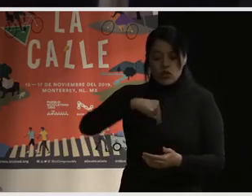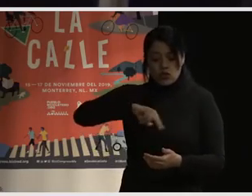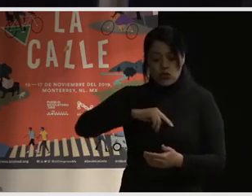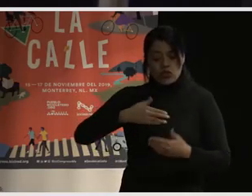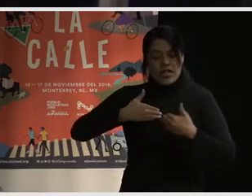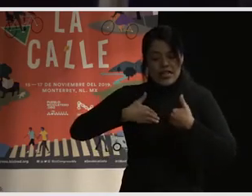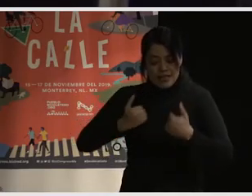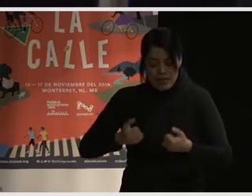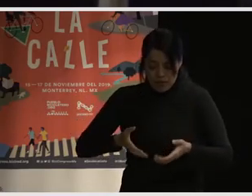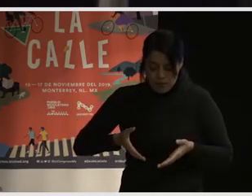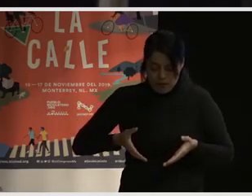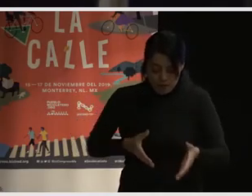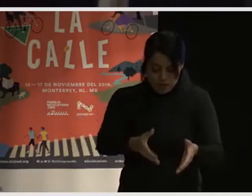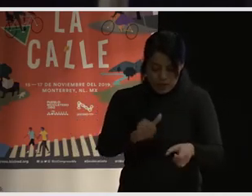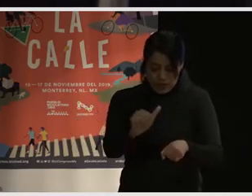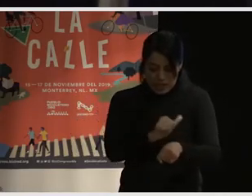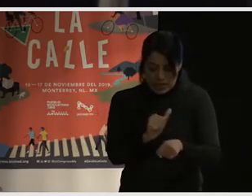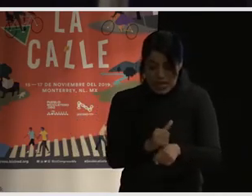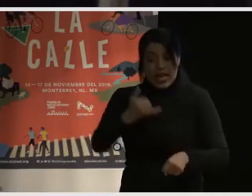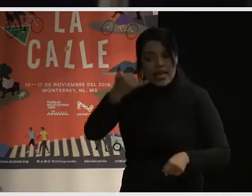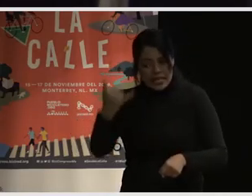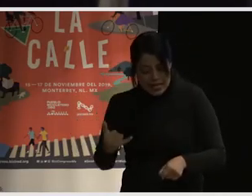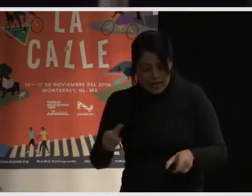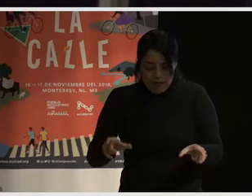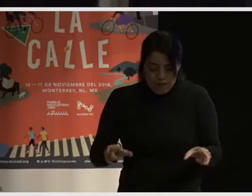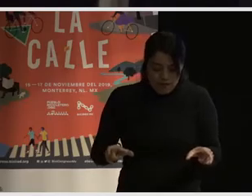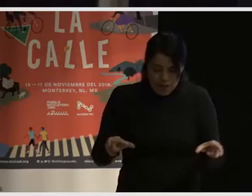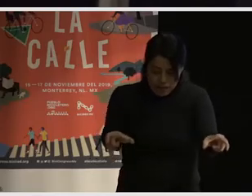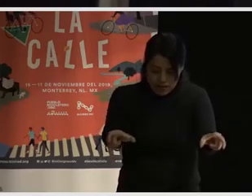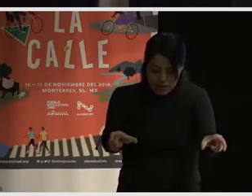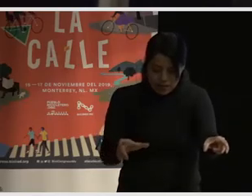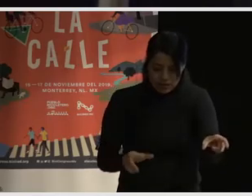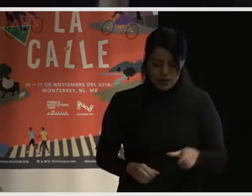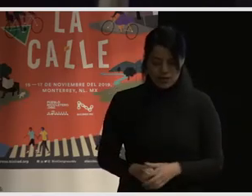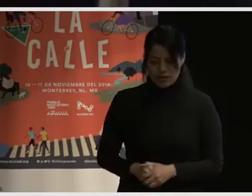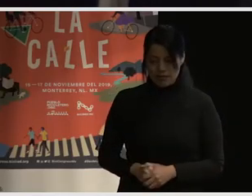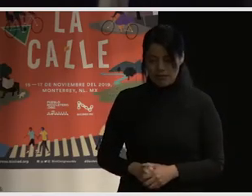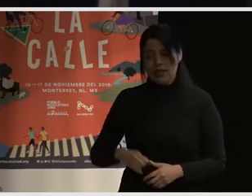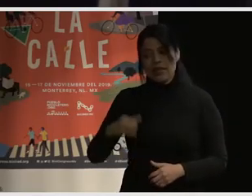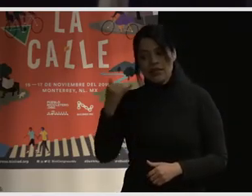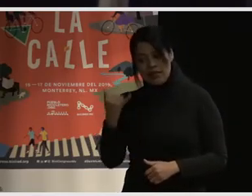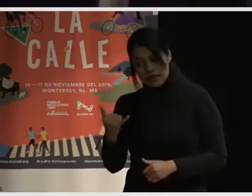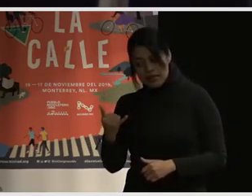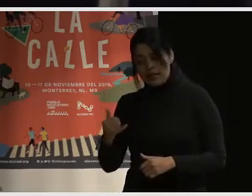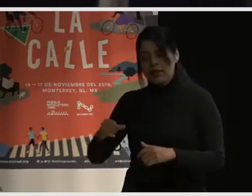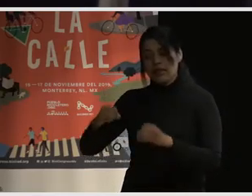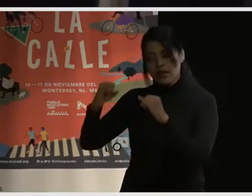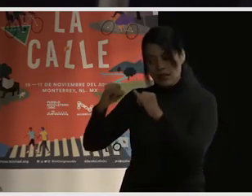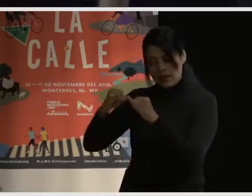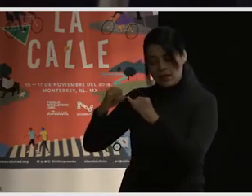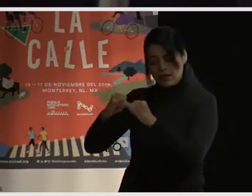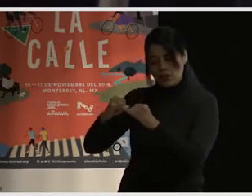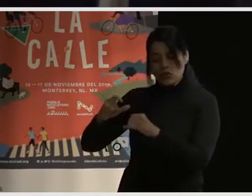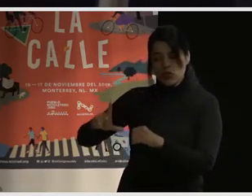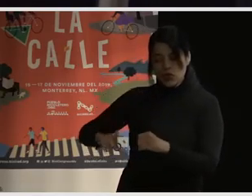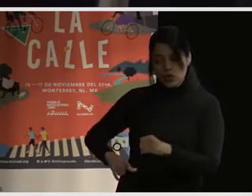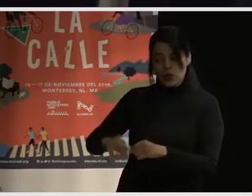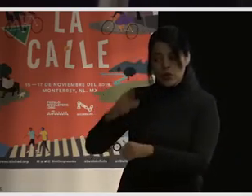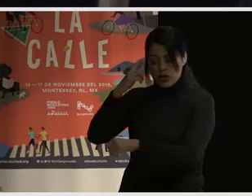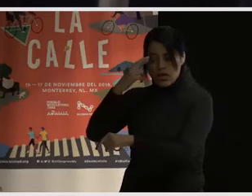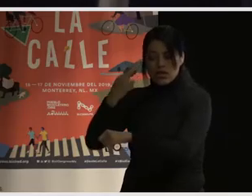el arroyo vehicular y las banquetas y en la dependencia que sé que es la responsable